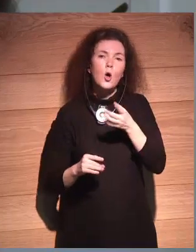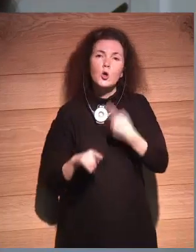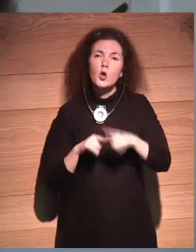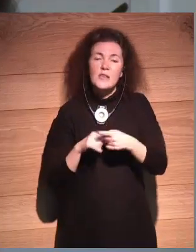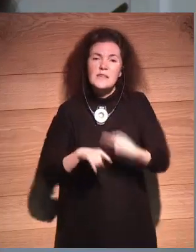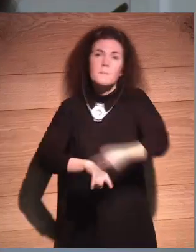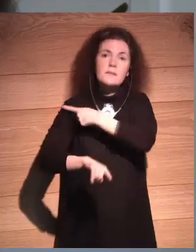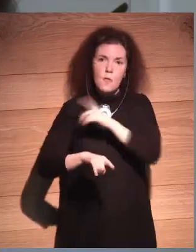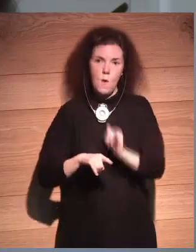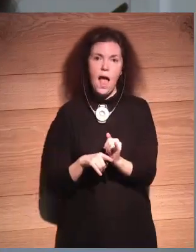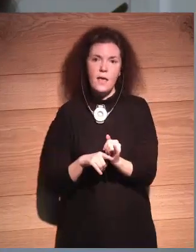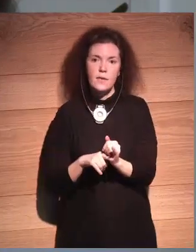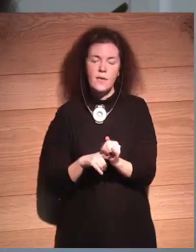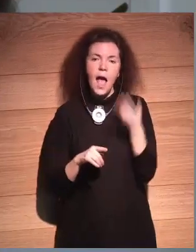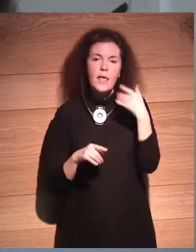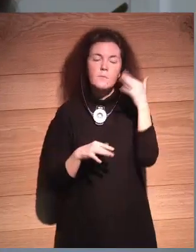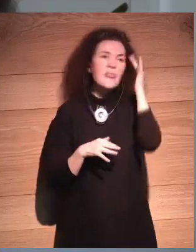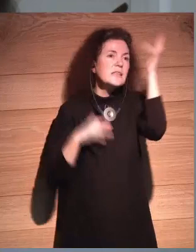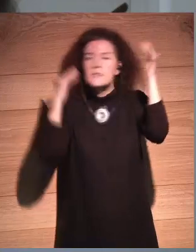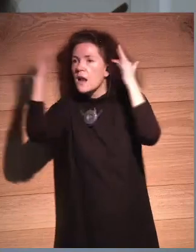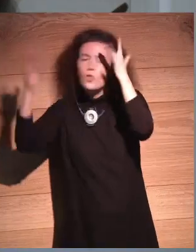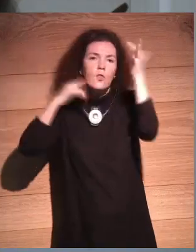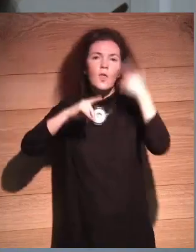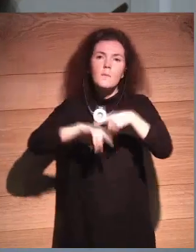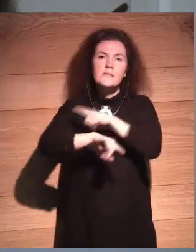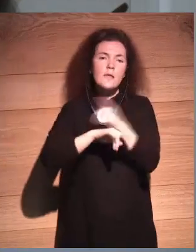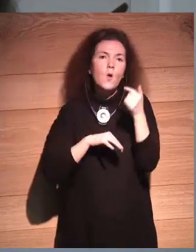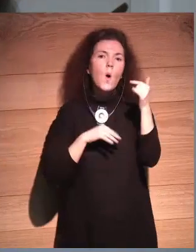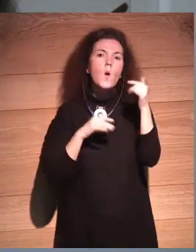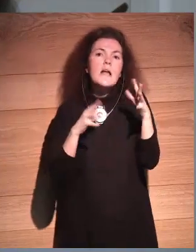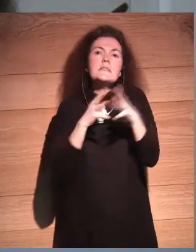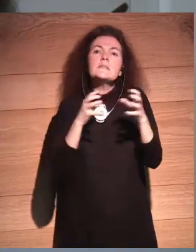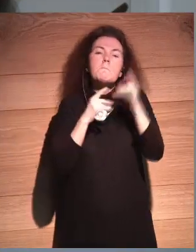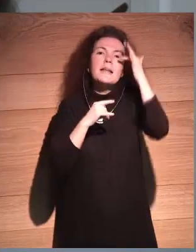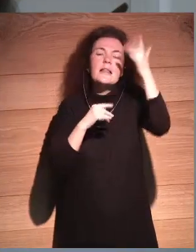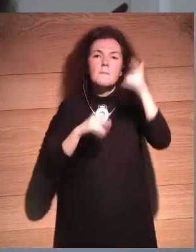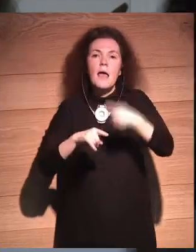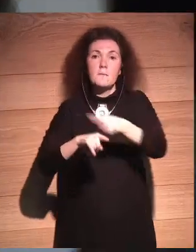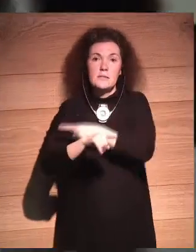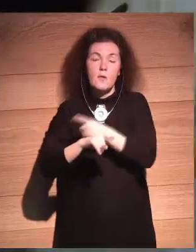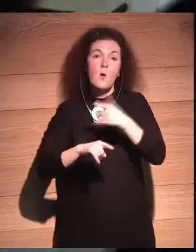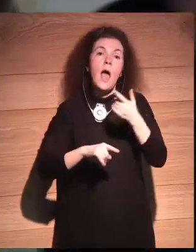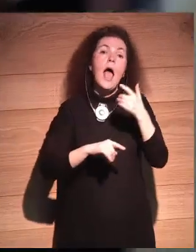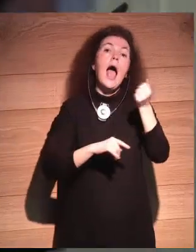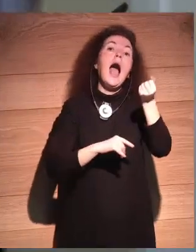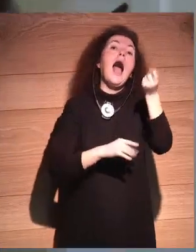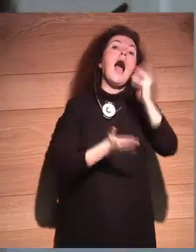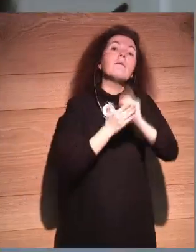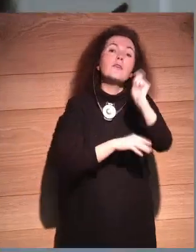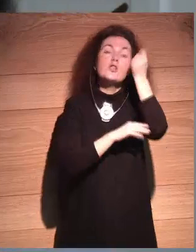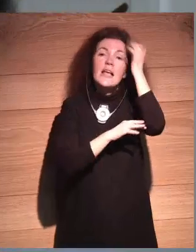demasiadas cosas, tienen demasiadas distracciones, demasiadas expectativas que a veces se cumplen, a veces